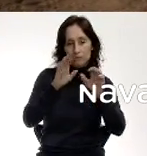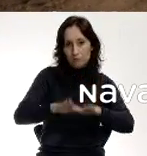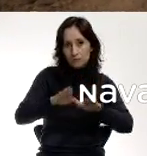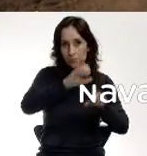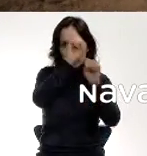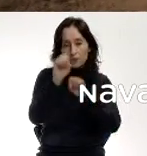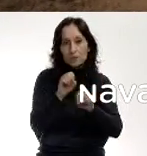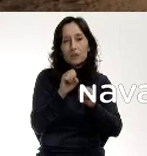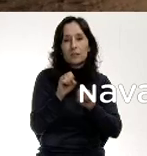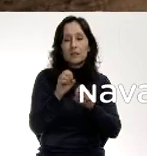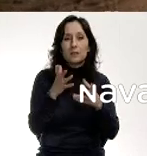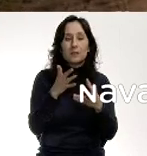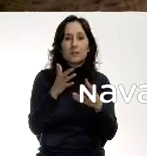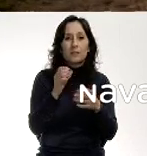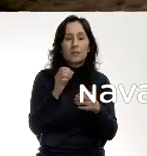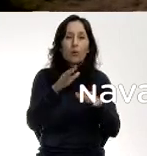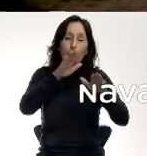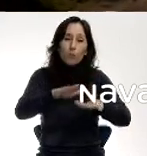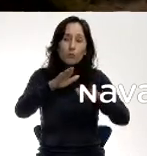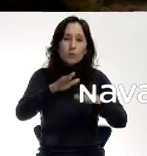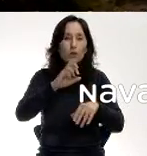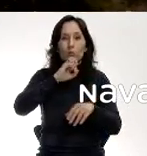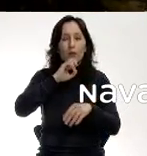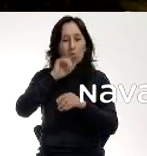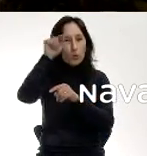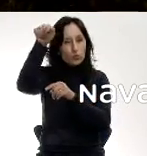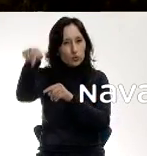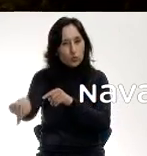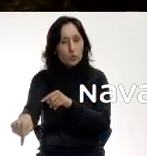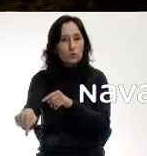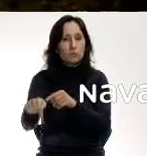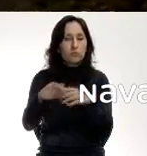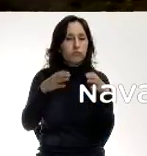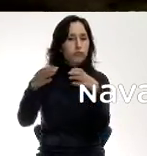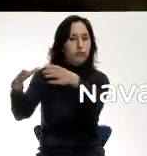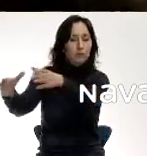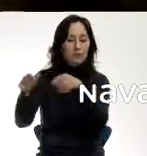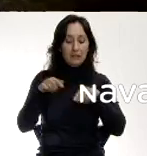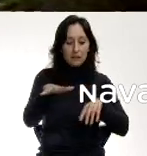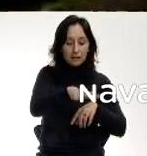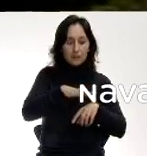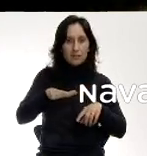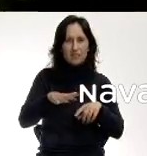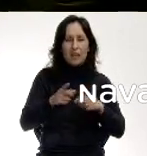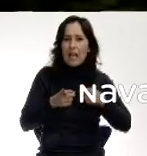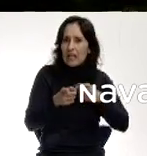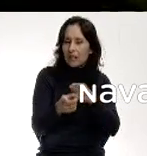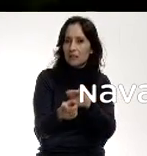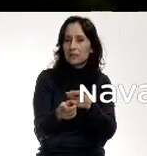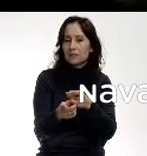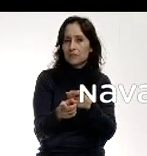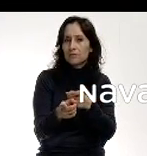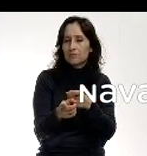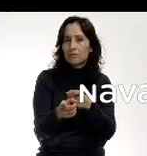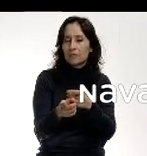quedaron mucho más lejanos de Tudela hacia abajo, pues al final aquí ha habido guerras, pero ha habido,